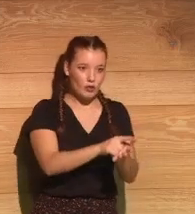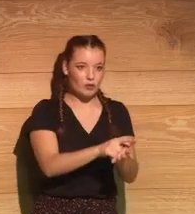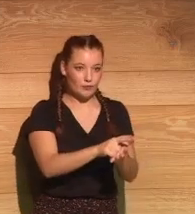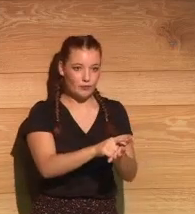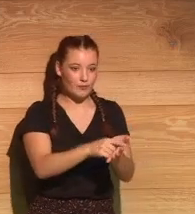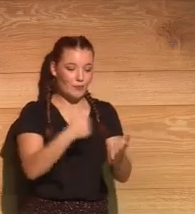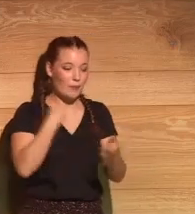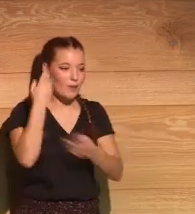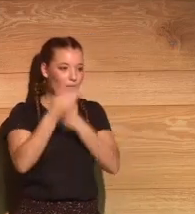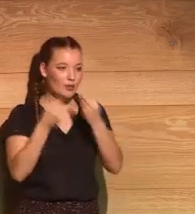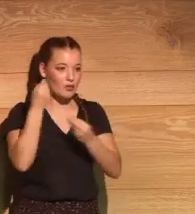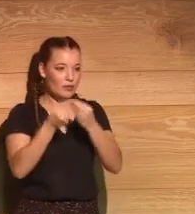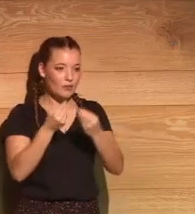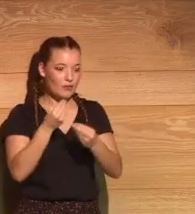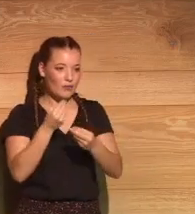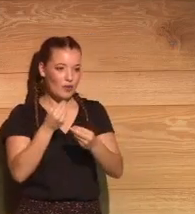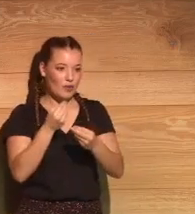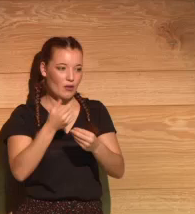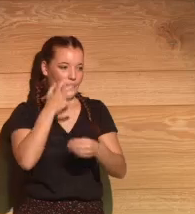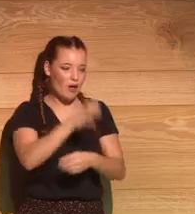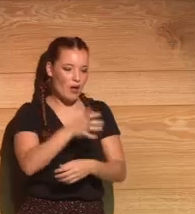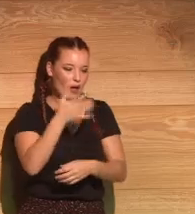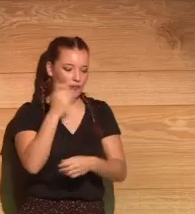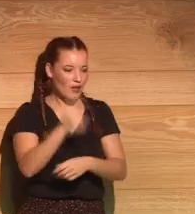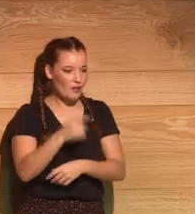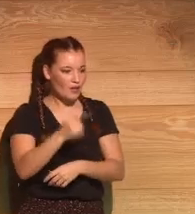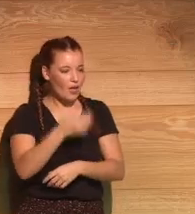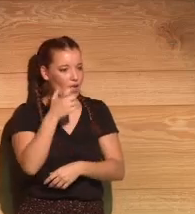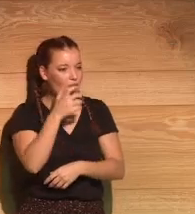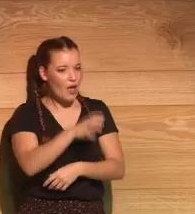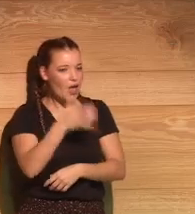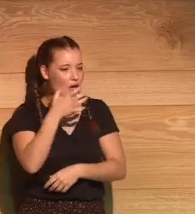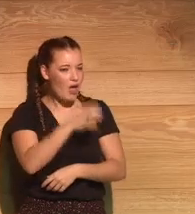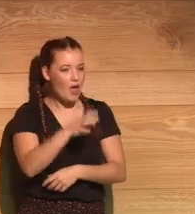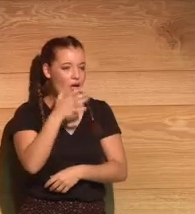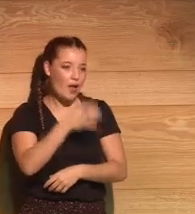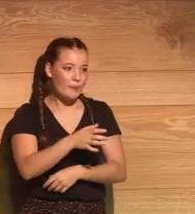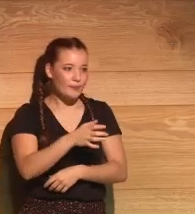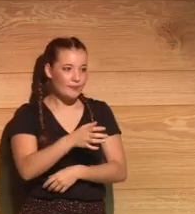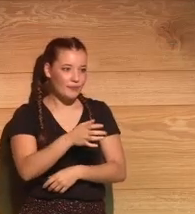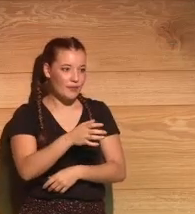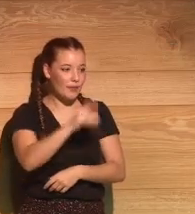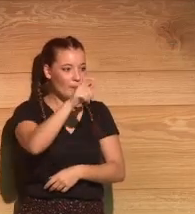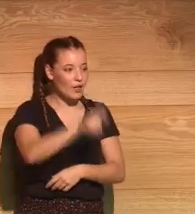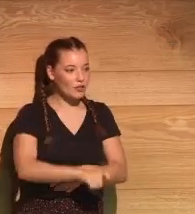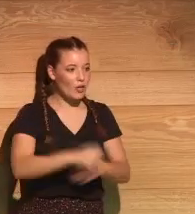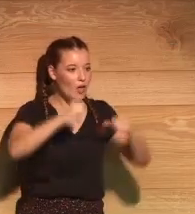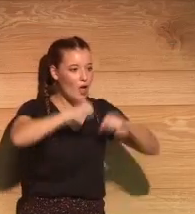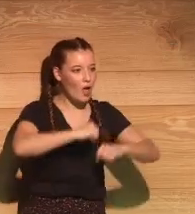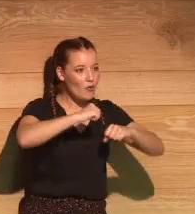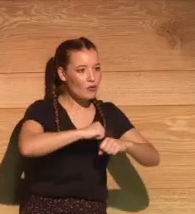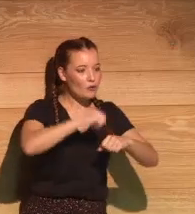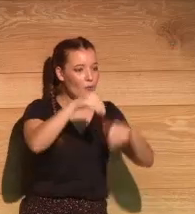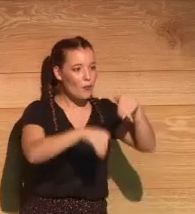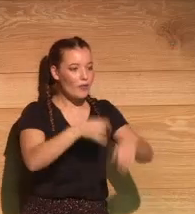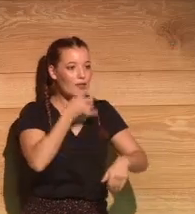que se nos machaca mucho con este tipo de encuestas de a quiénes votan los mayores de 50, a quiénes votan los mayores de 30, a